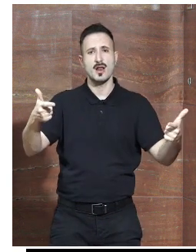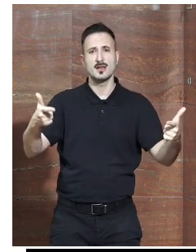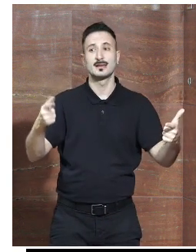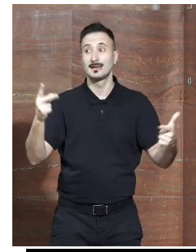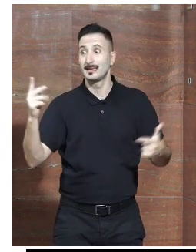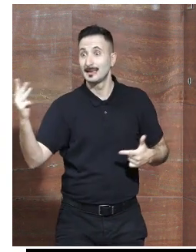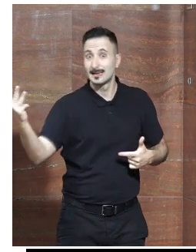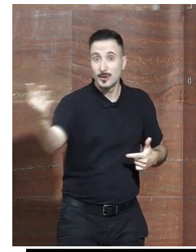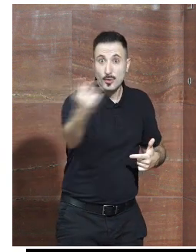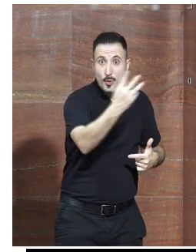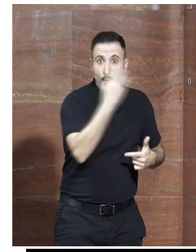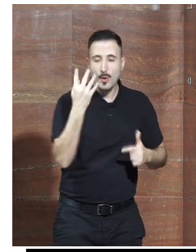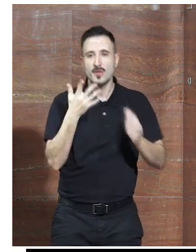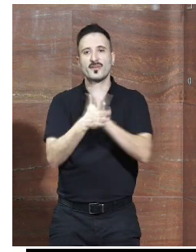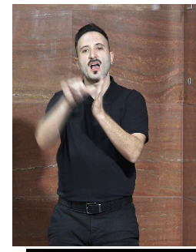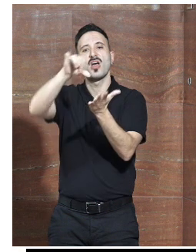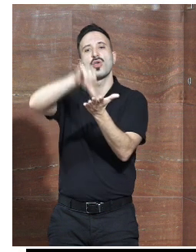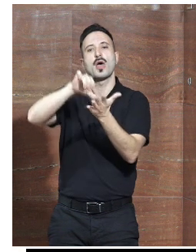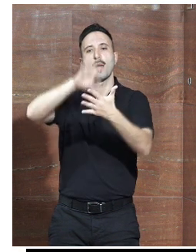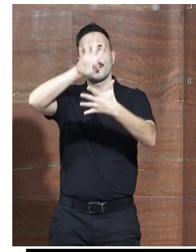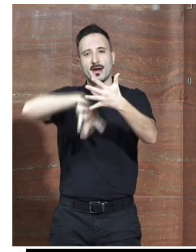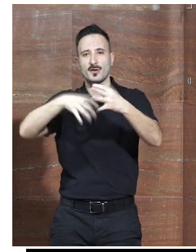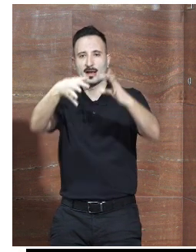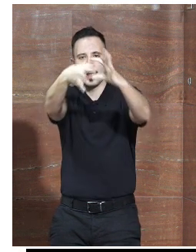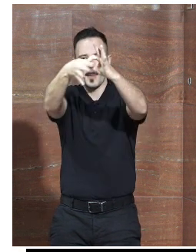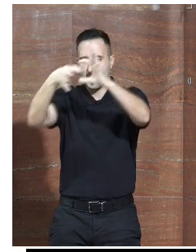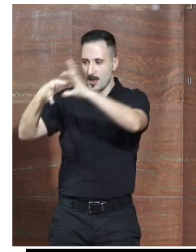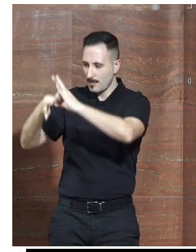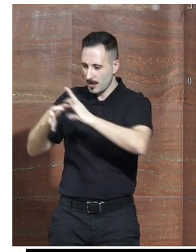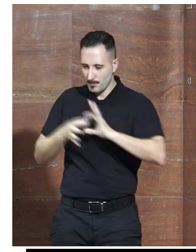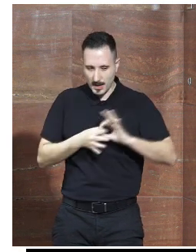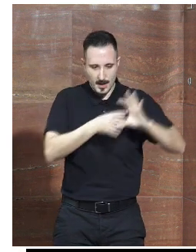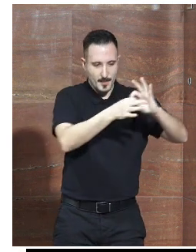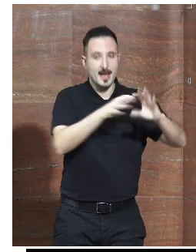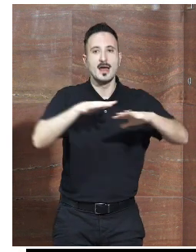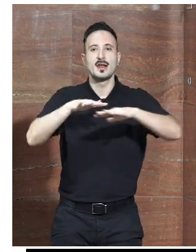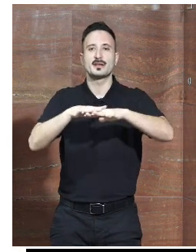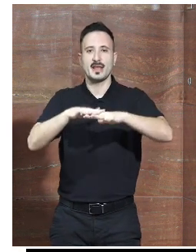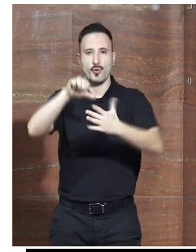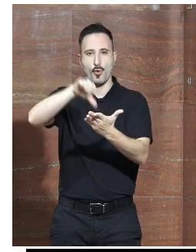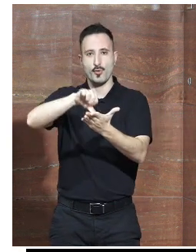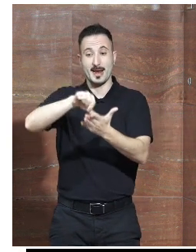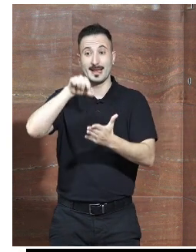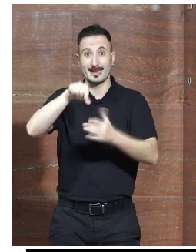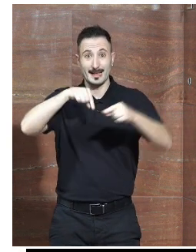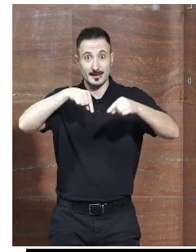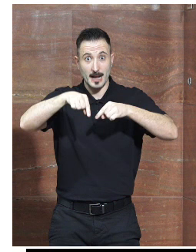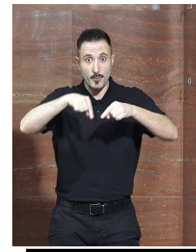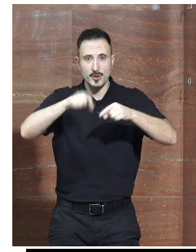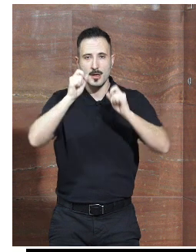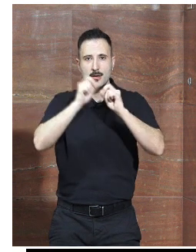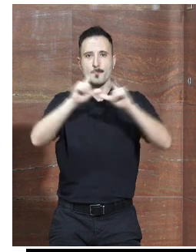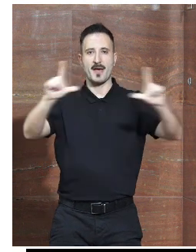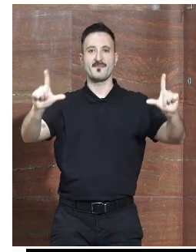límites, crece la ciudad de Barcelona, se genera toda la trama urbana. Y claro, sobre esa trama urbana aparece